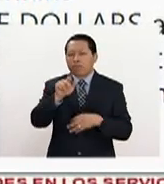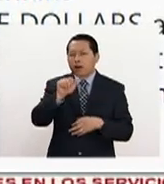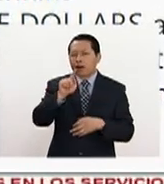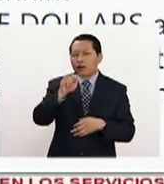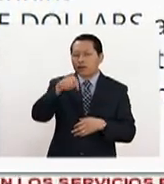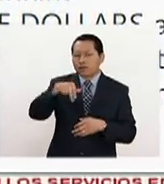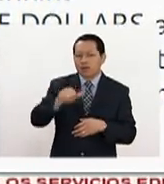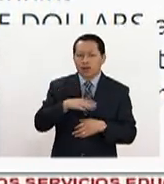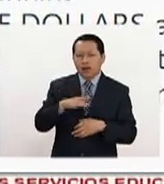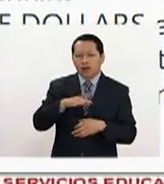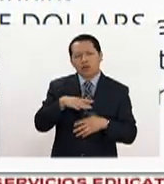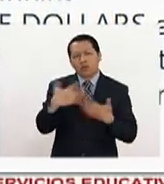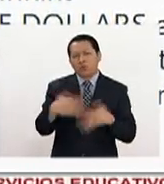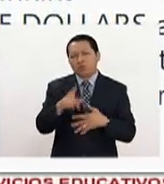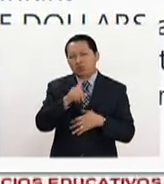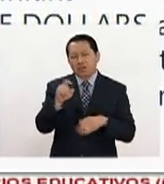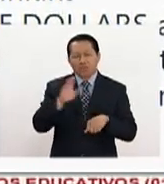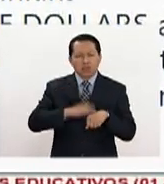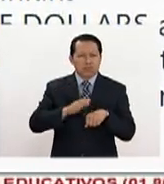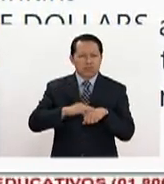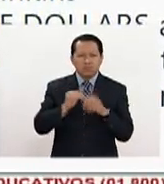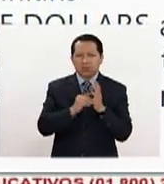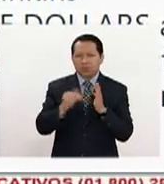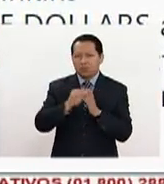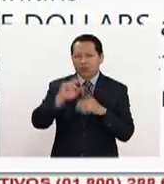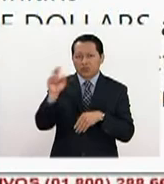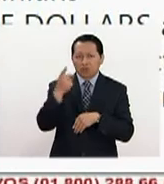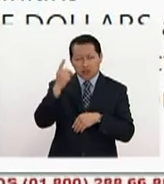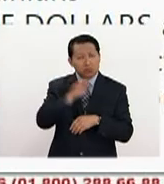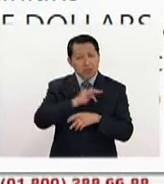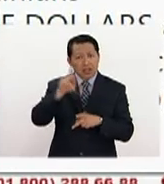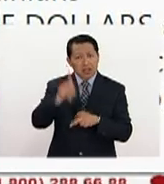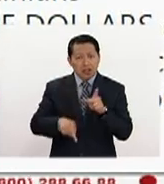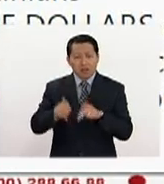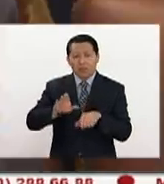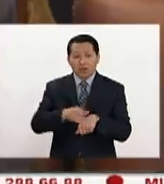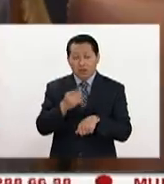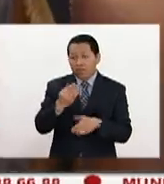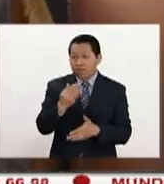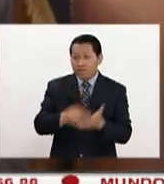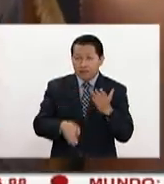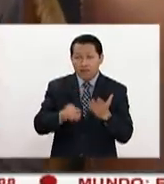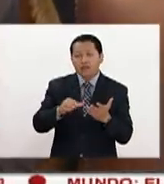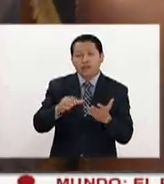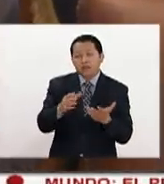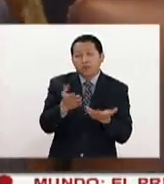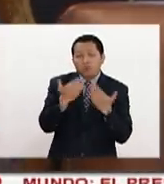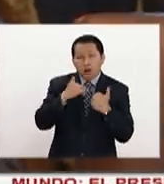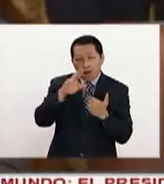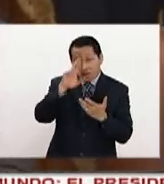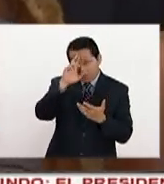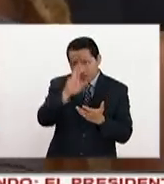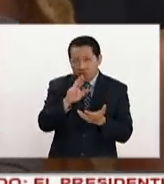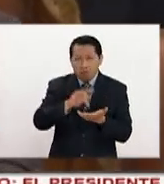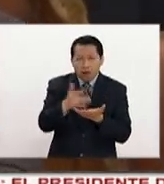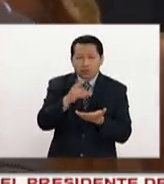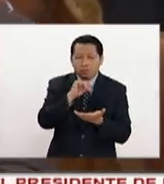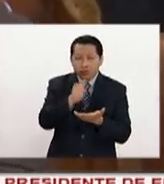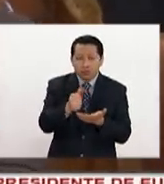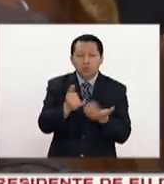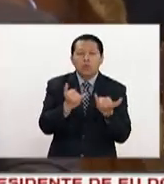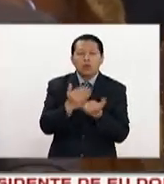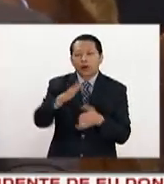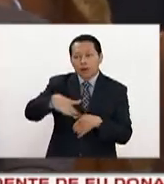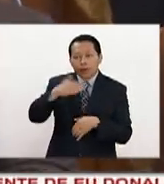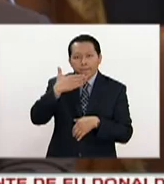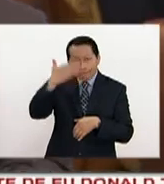suma cientos de millones de dólares. Indicó que no reciben agradecimiento ni respeto por esta ayuda. De acuerdo con el mandatario, las negociaciones de paz en Medio